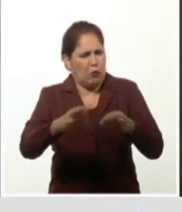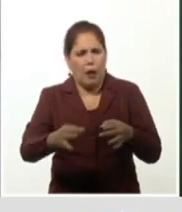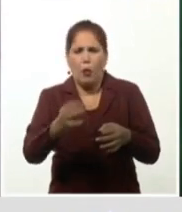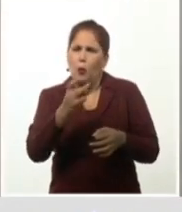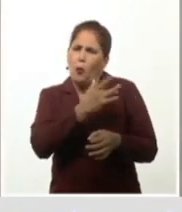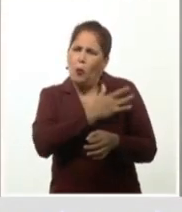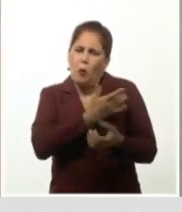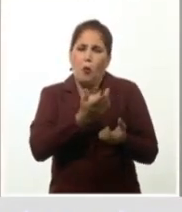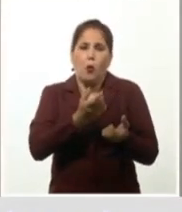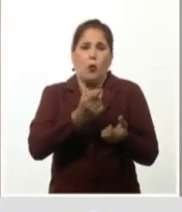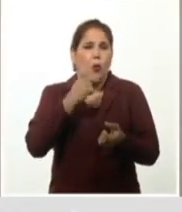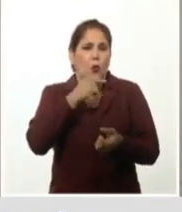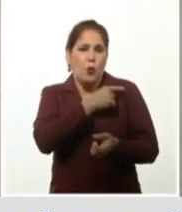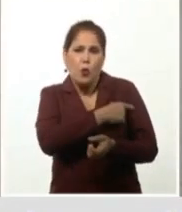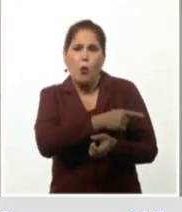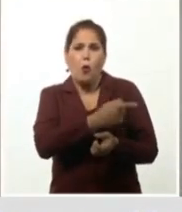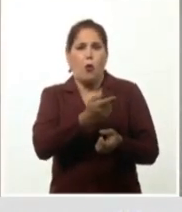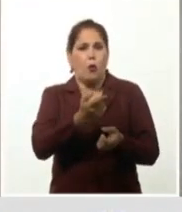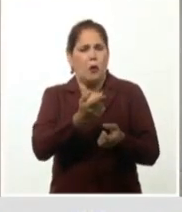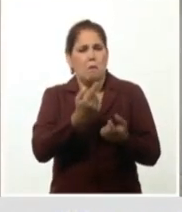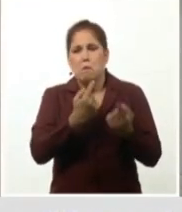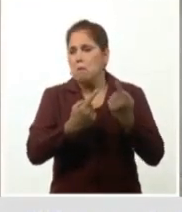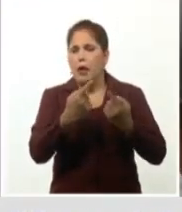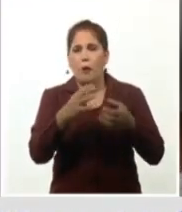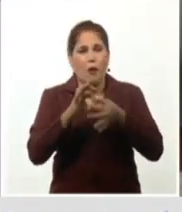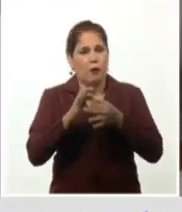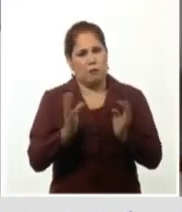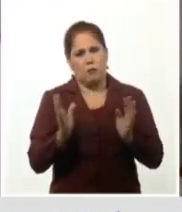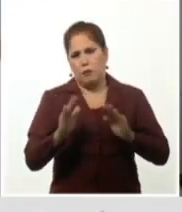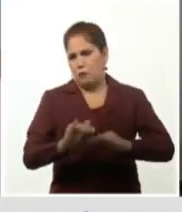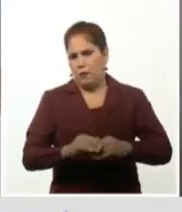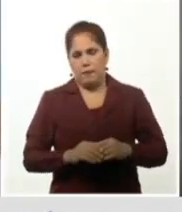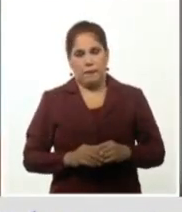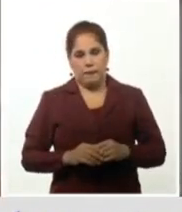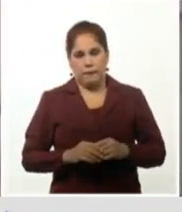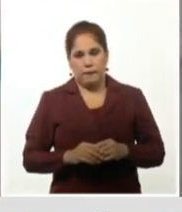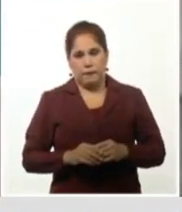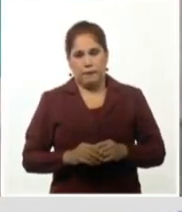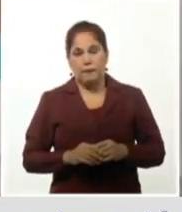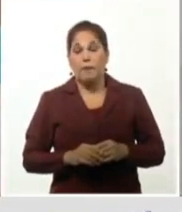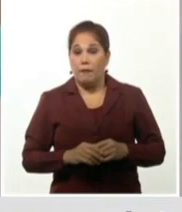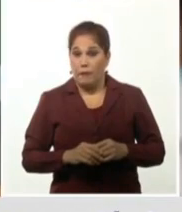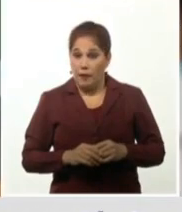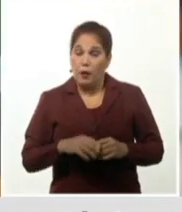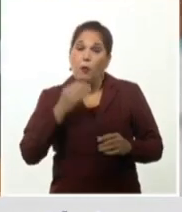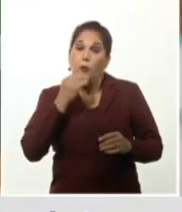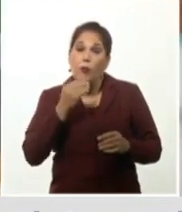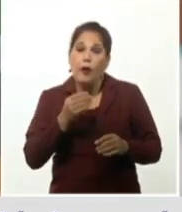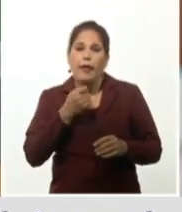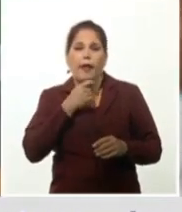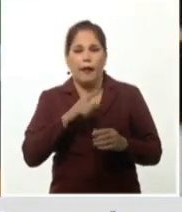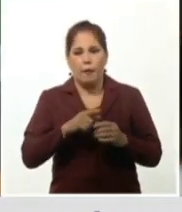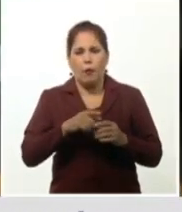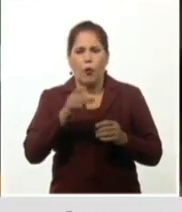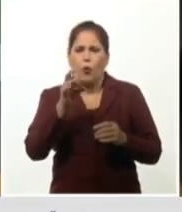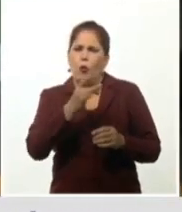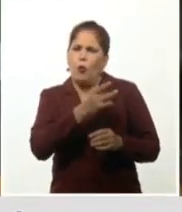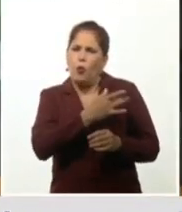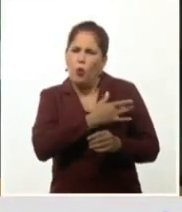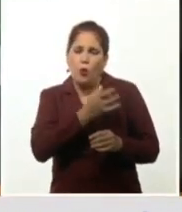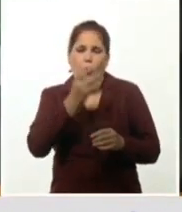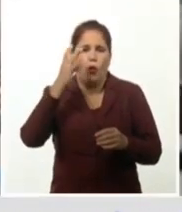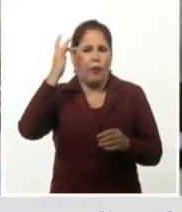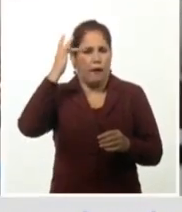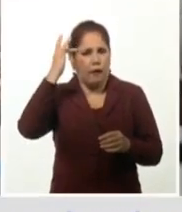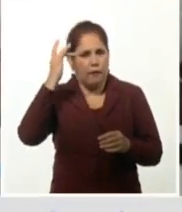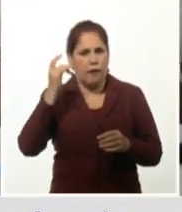intensidad leve o eventos de intensidad moderada que quizás necesitan alguna medicación, por ejemplo, un dolor de cabeza